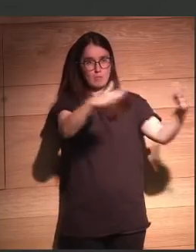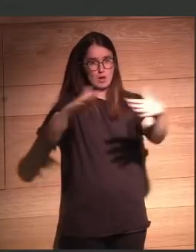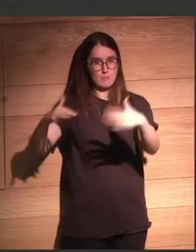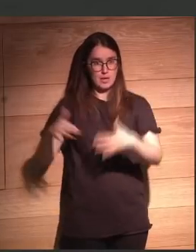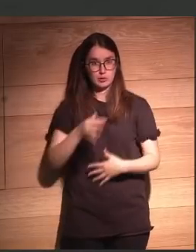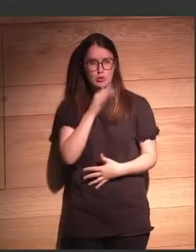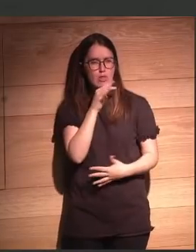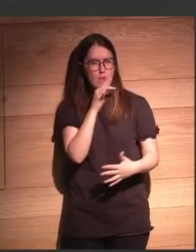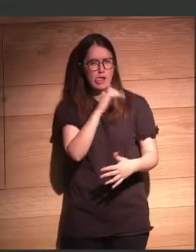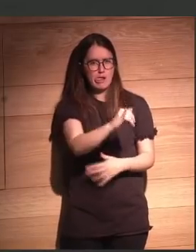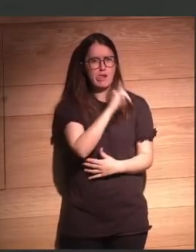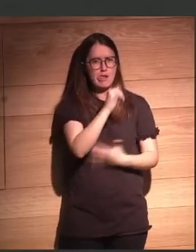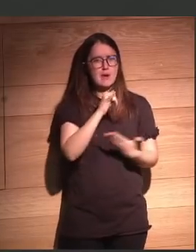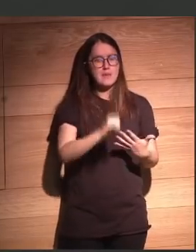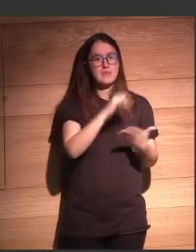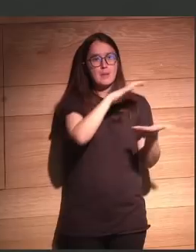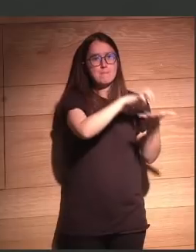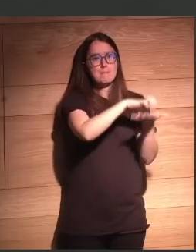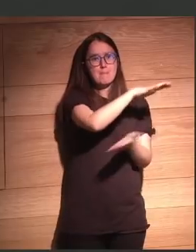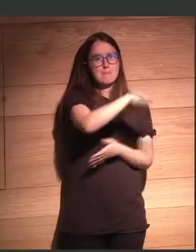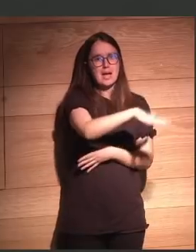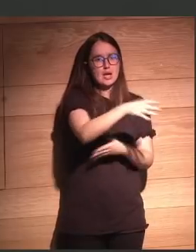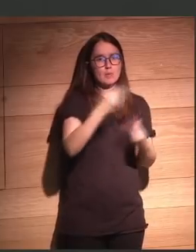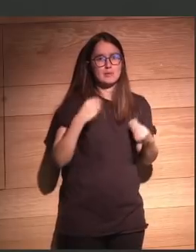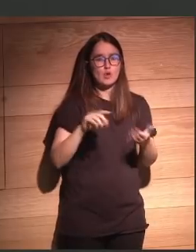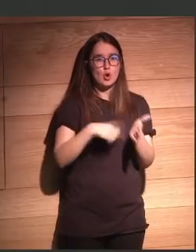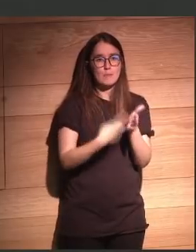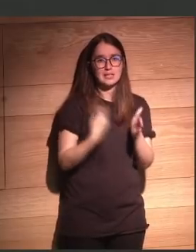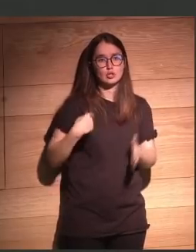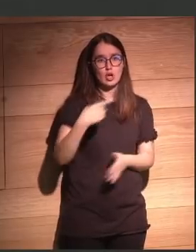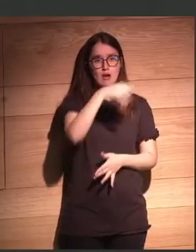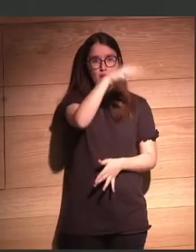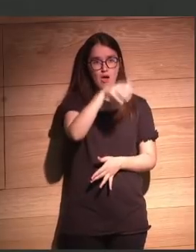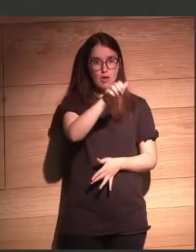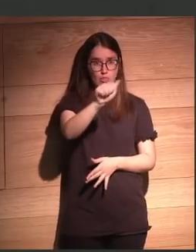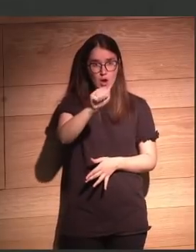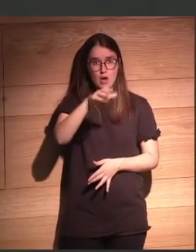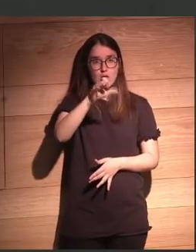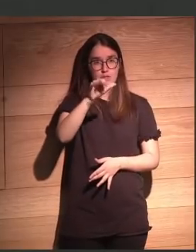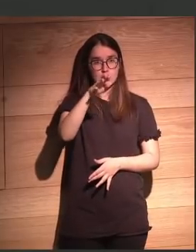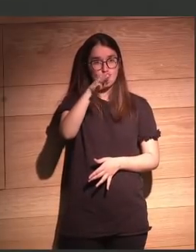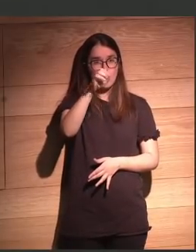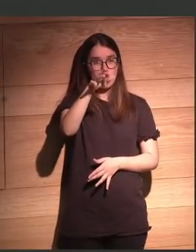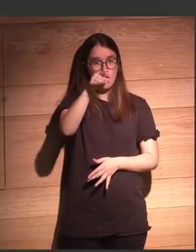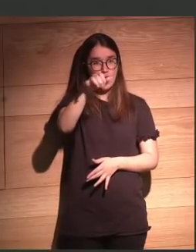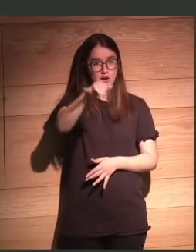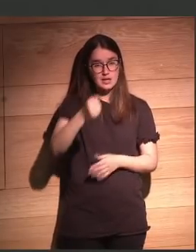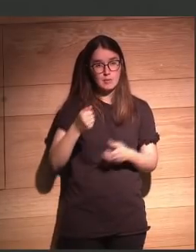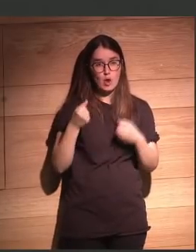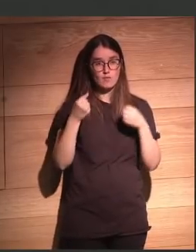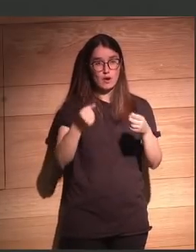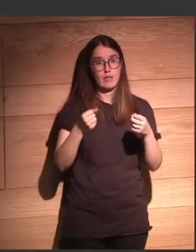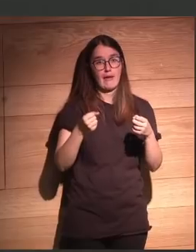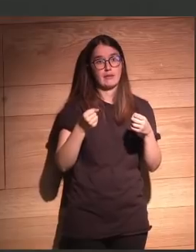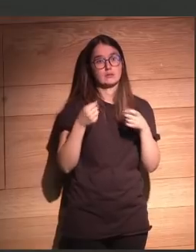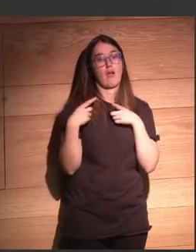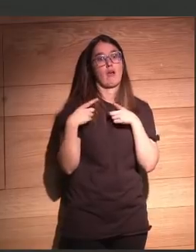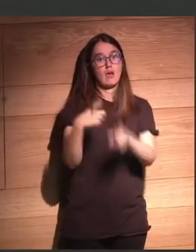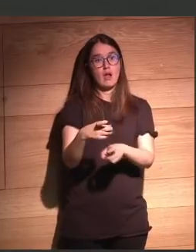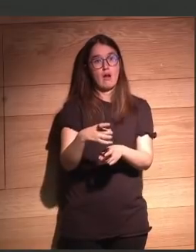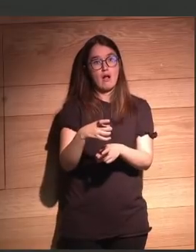todavía, la demolición de barrios enteros como ha habido en Gaza y en Cisjordania por parte de las Fuerzas Armadas de Israel.